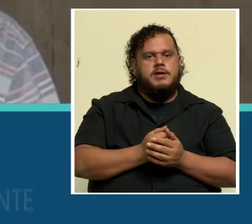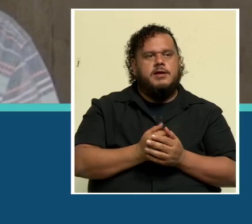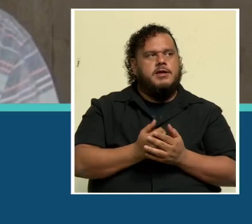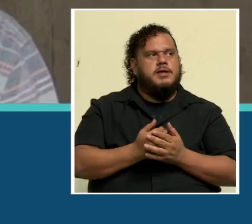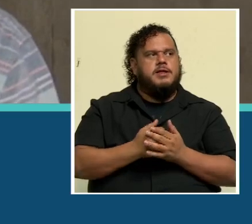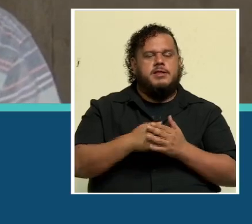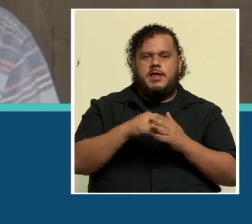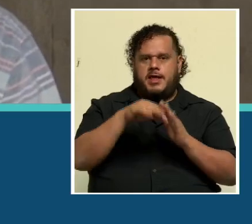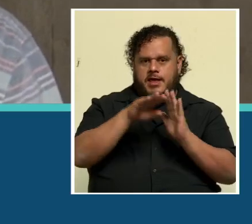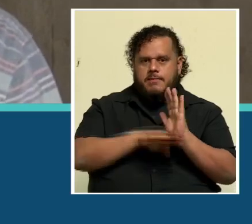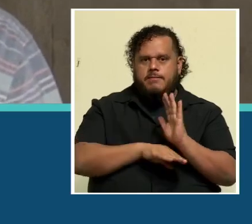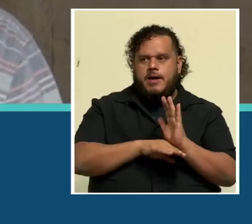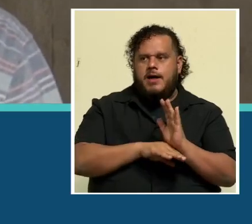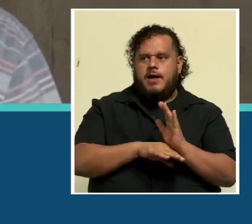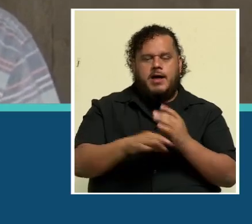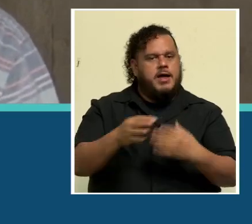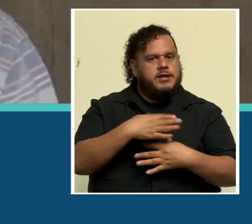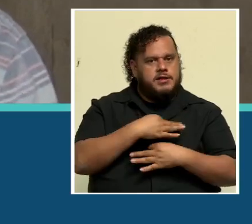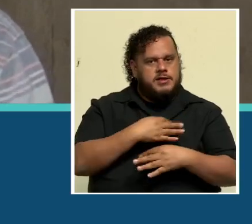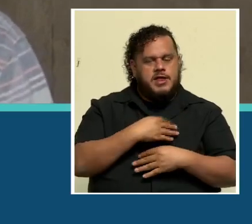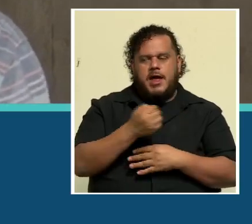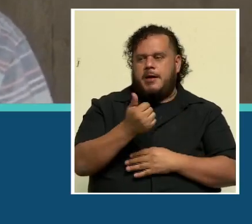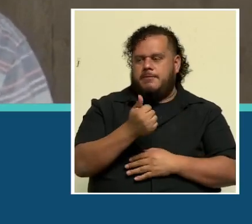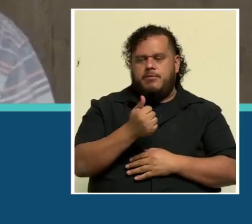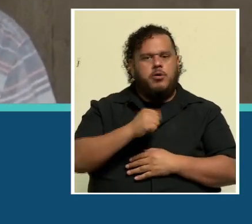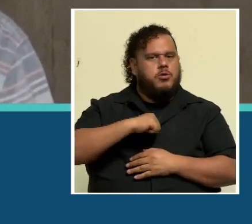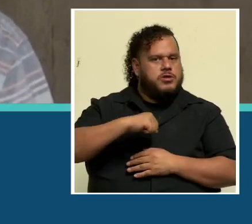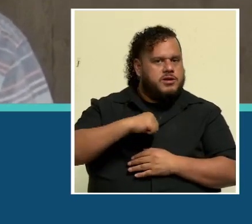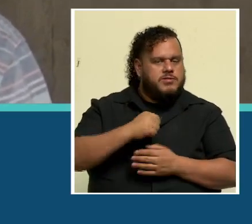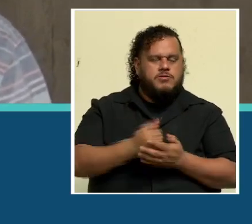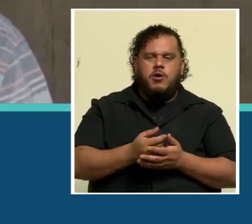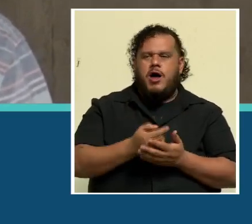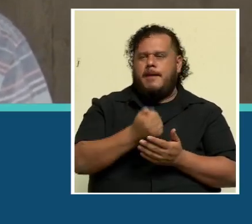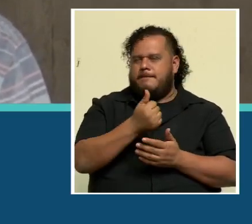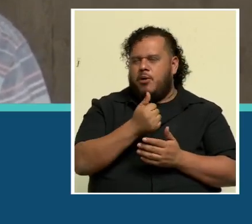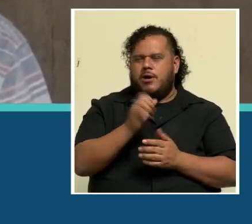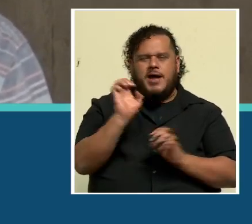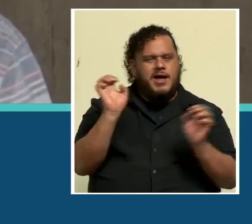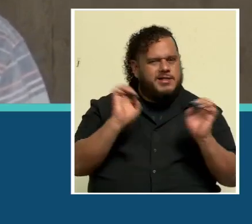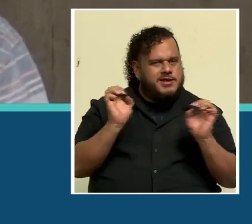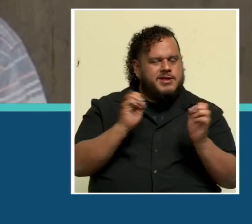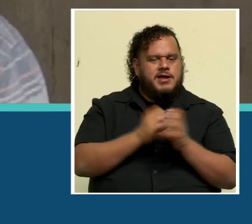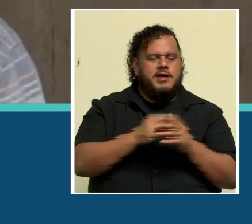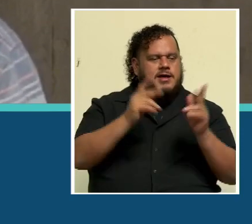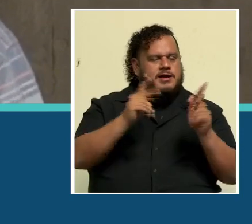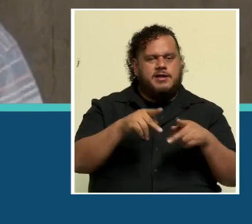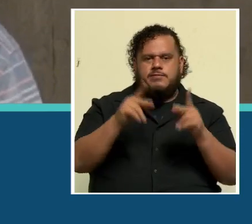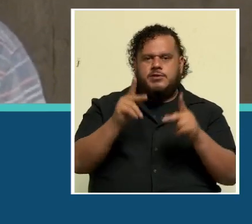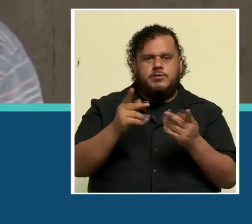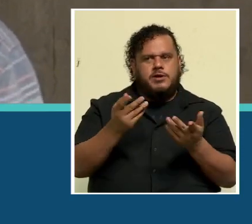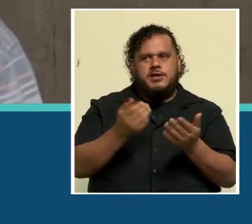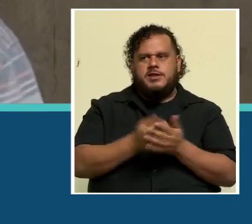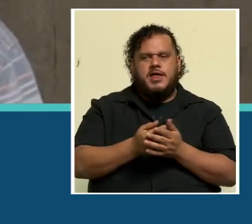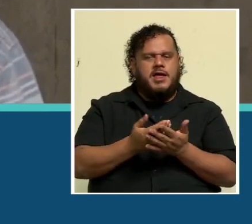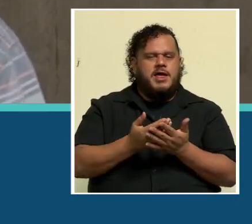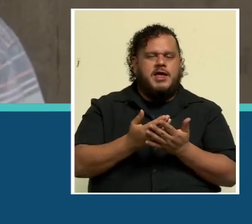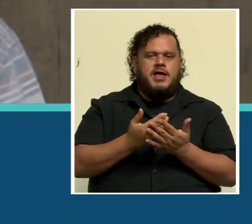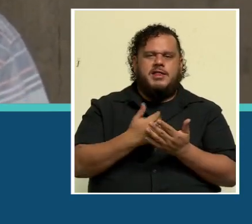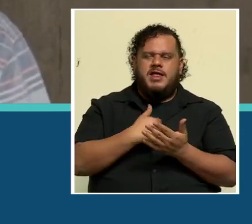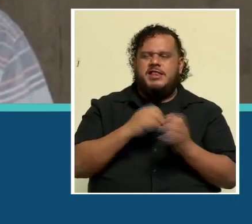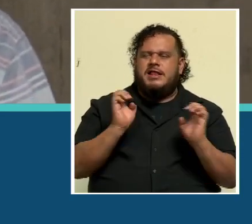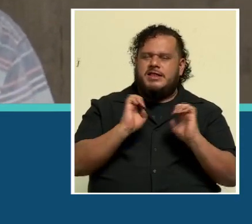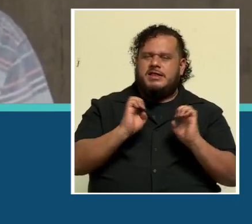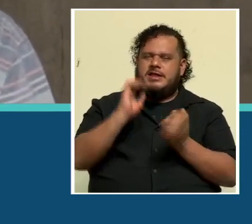baja intensidad, hay poco dinamismo, ¿verdad? Hay como poca energía, la gente está como muy, digamos, de pilas